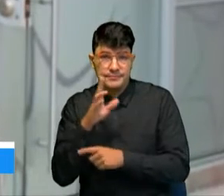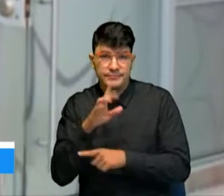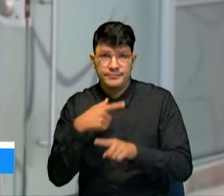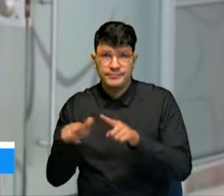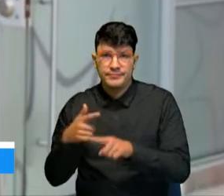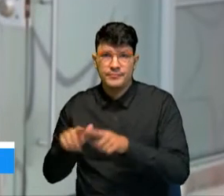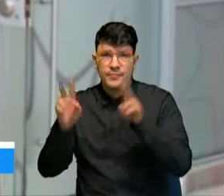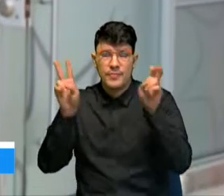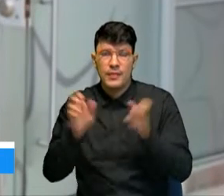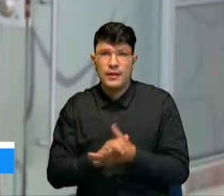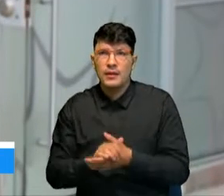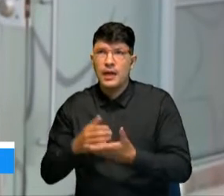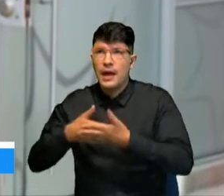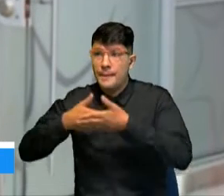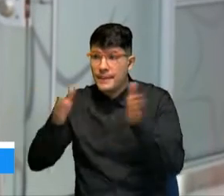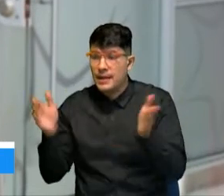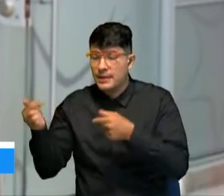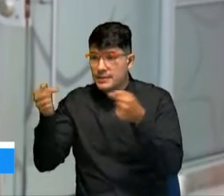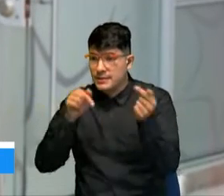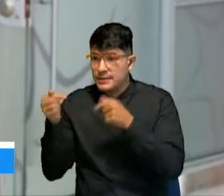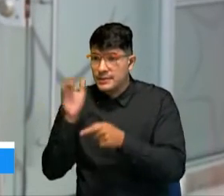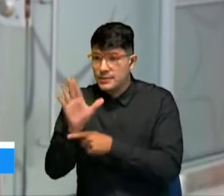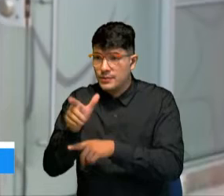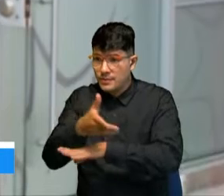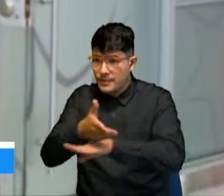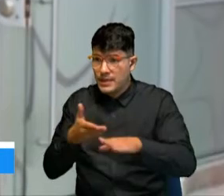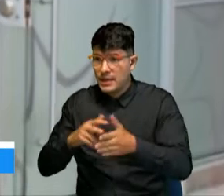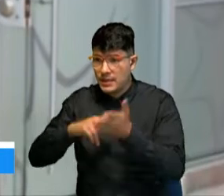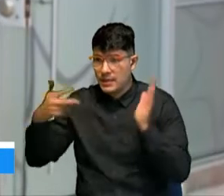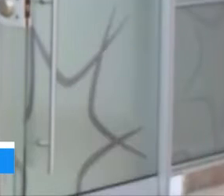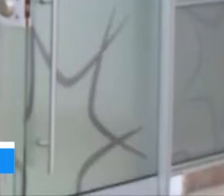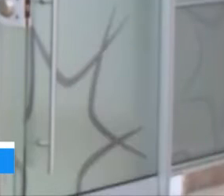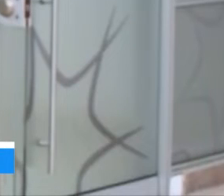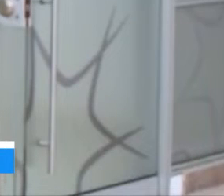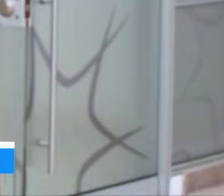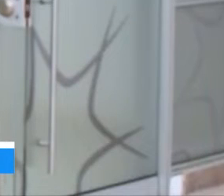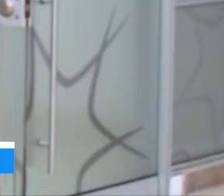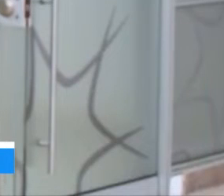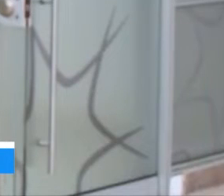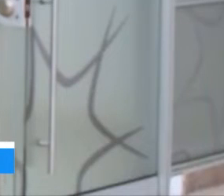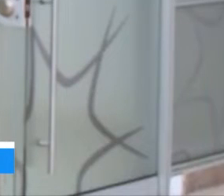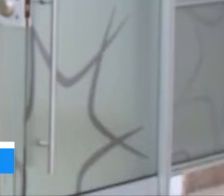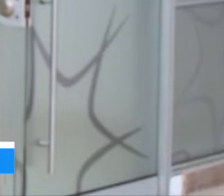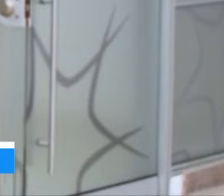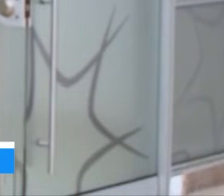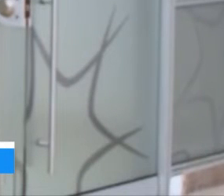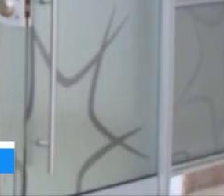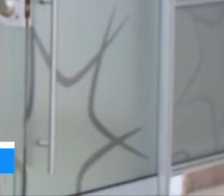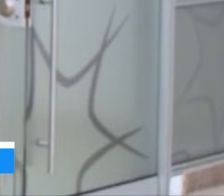el debate piden los contradictores de esta técnica de explotación de no convencionales